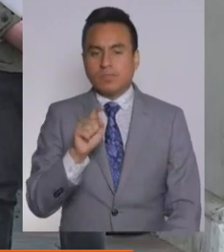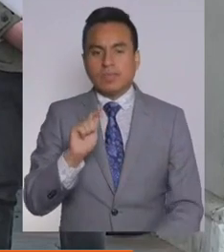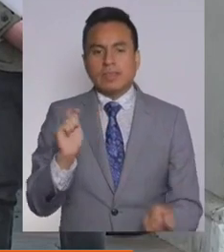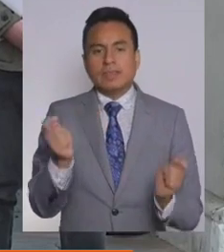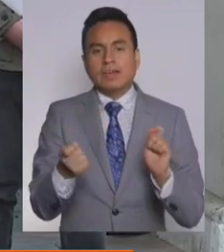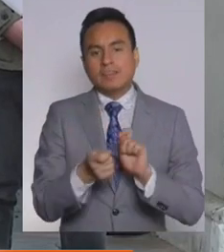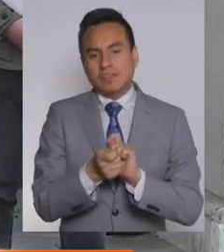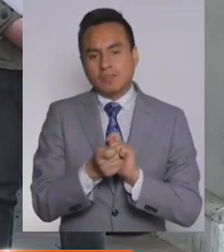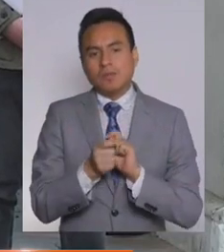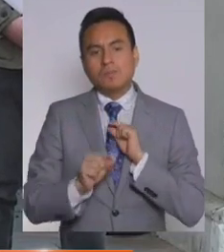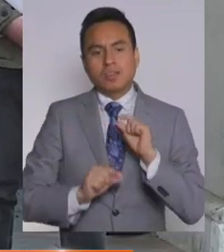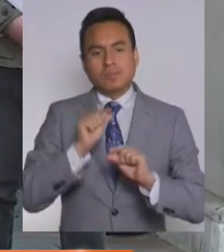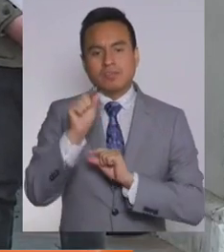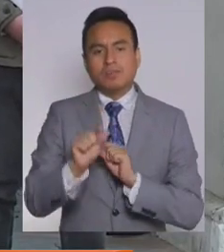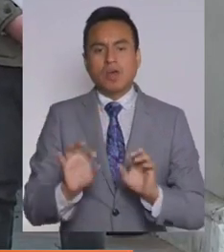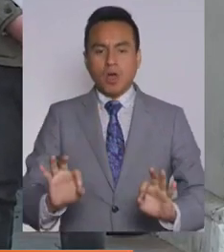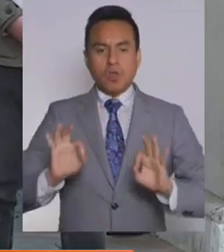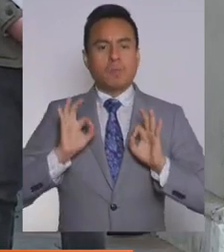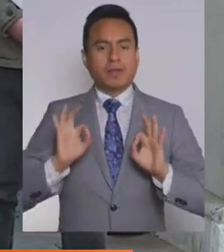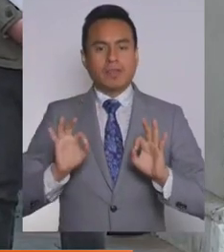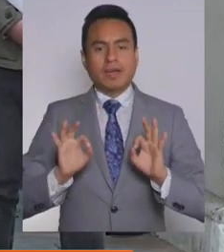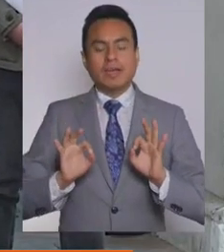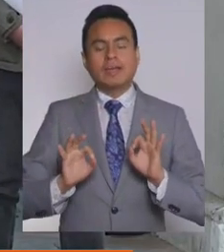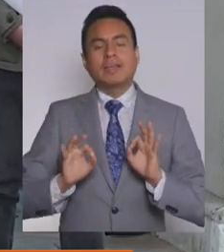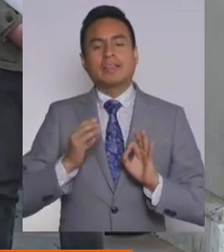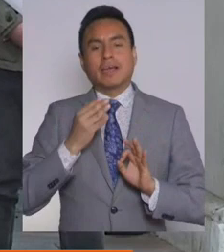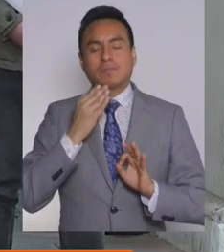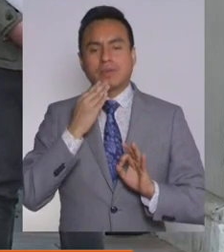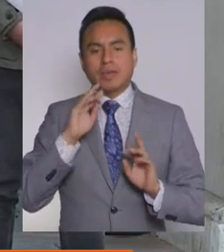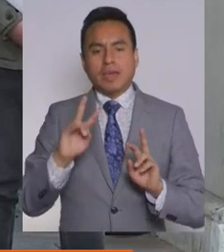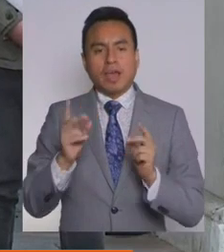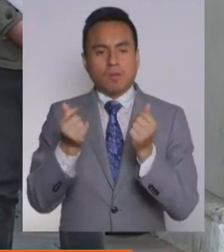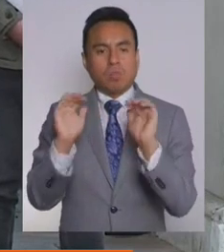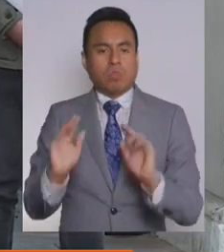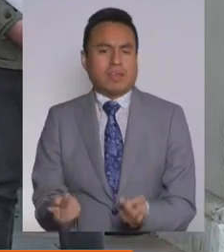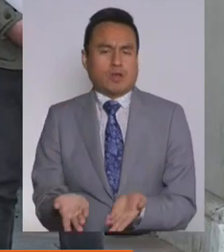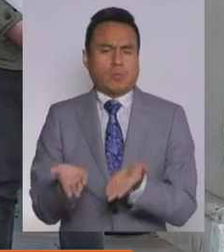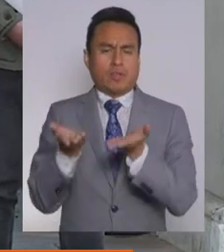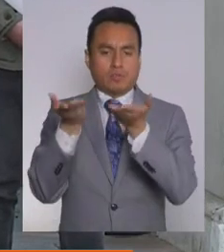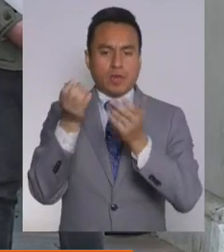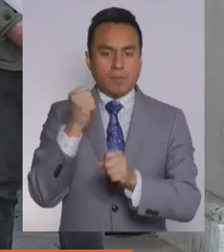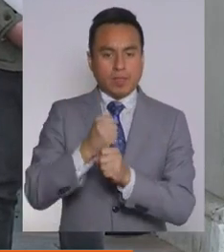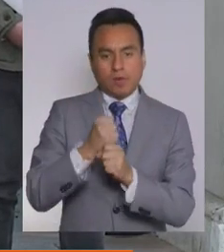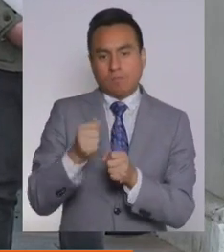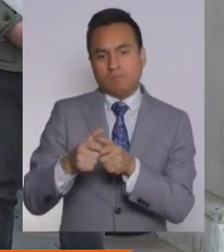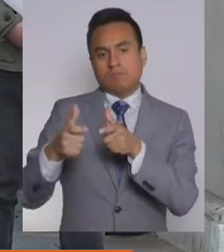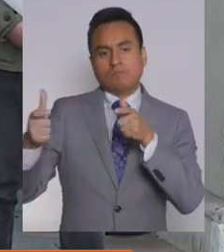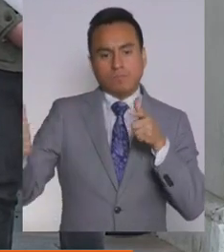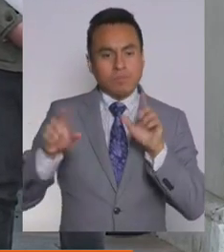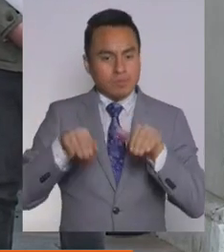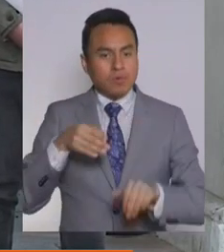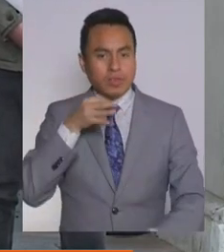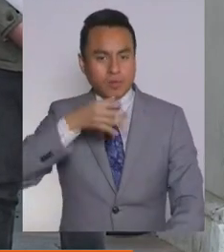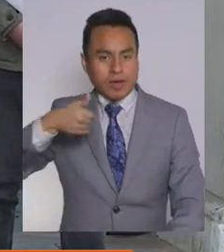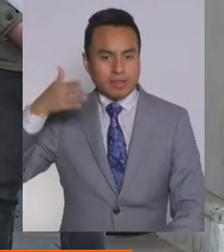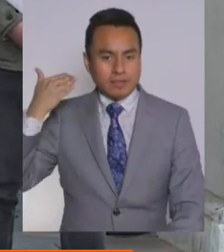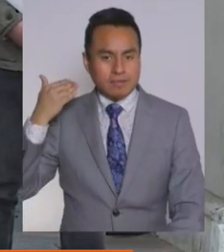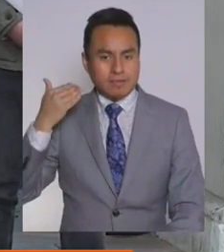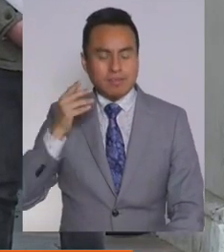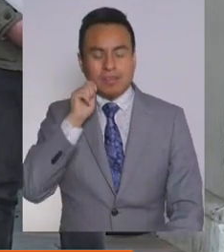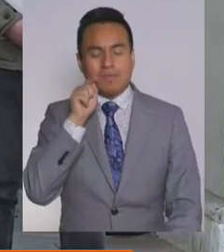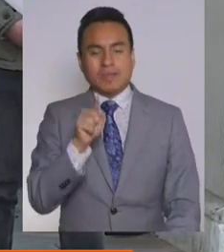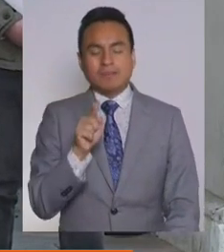tránsito y paso a la normalidad y a cierto grado de recuperación de economía y de empleo, como lo hemos repetido ya en varias oportunidades. Esto